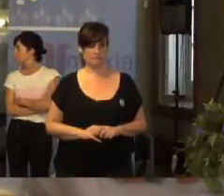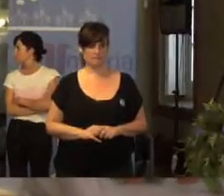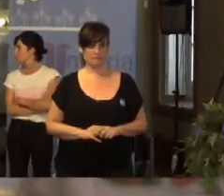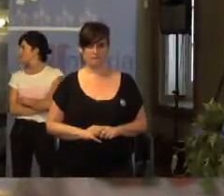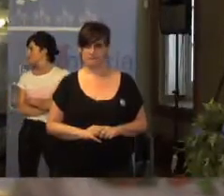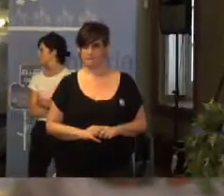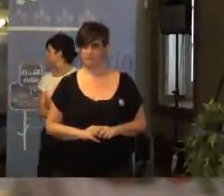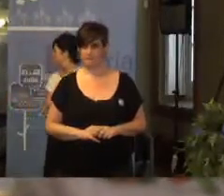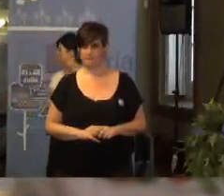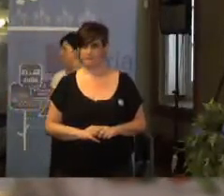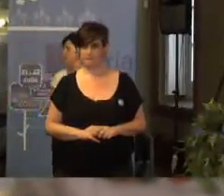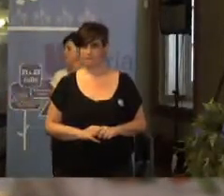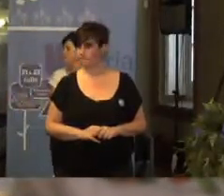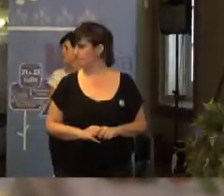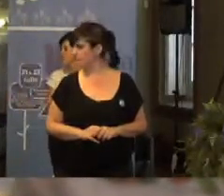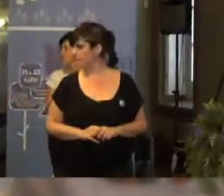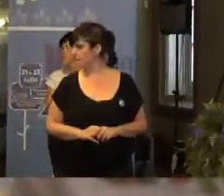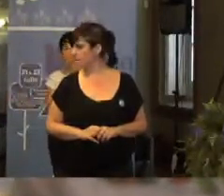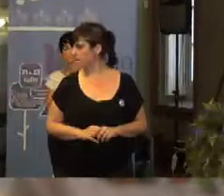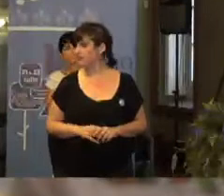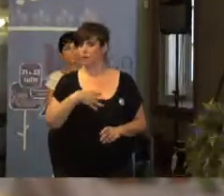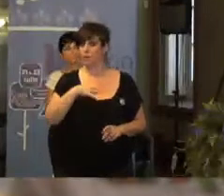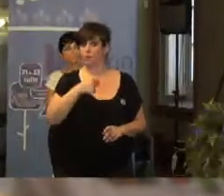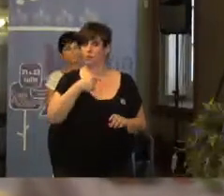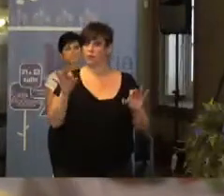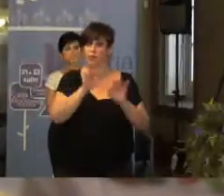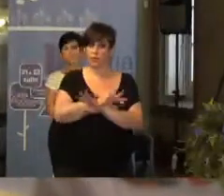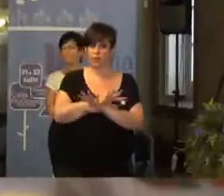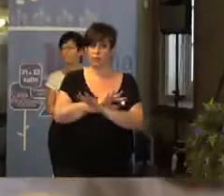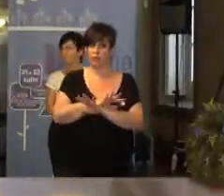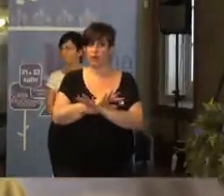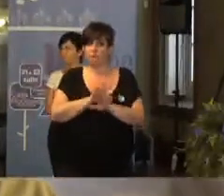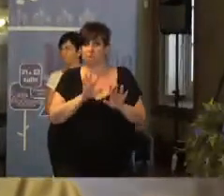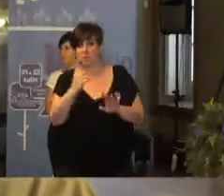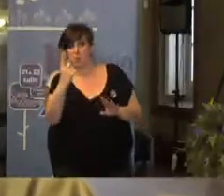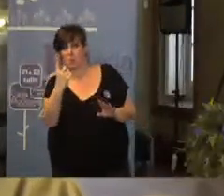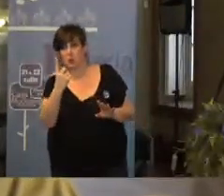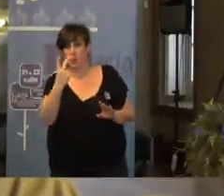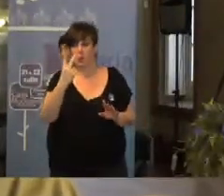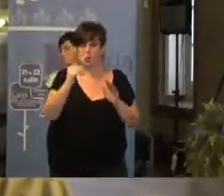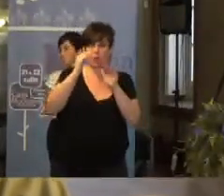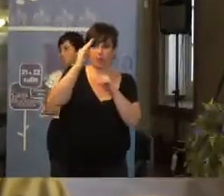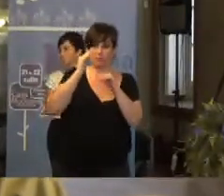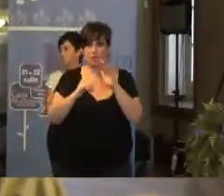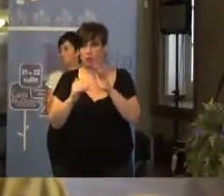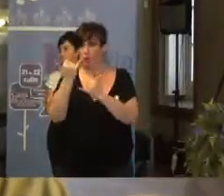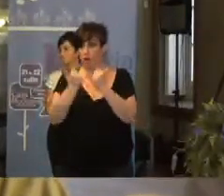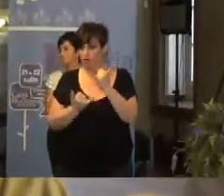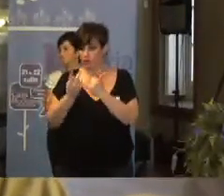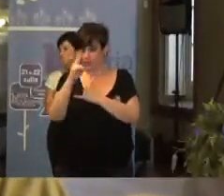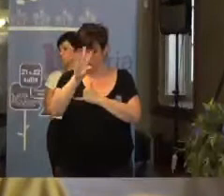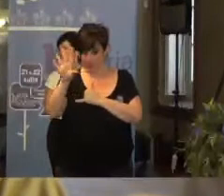pouco, hombre, ao mellor equivócame, un ano arriba ou 2 abaixo, a volta de 25 anos temos un